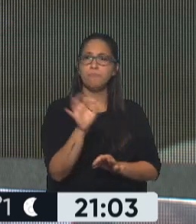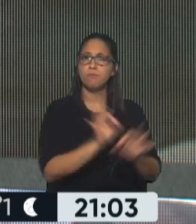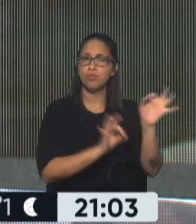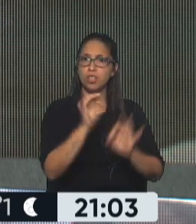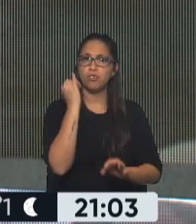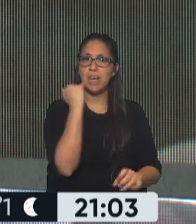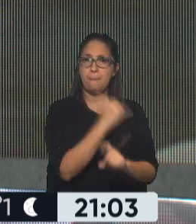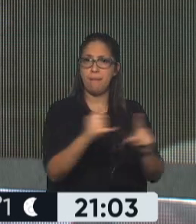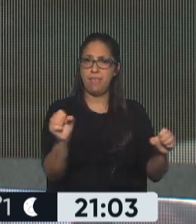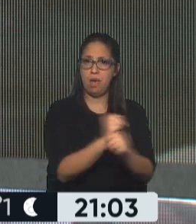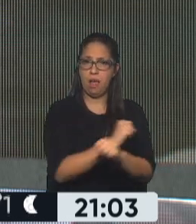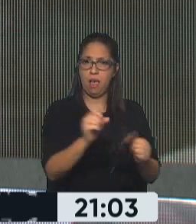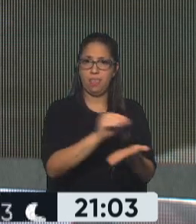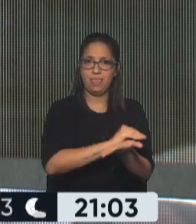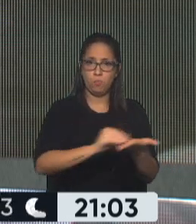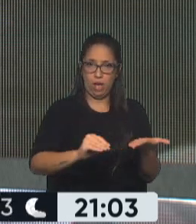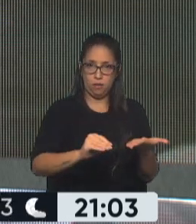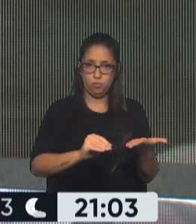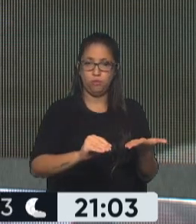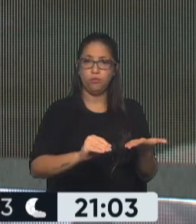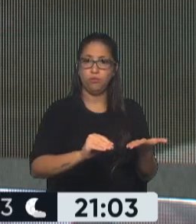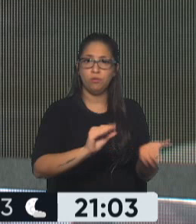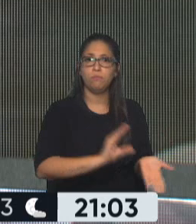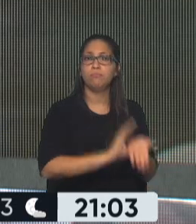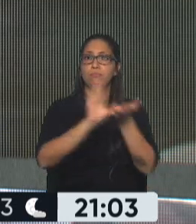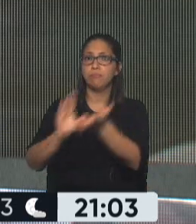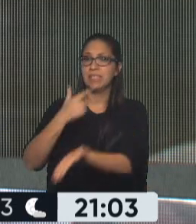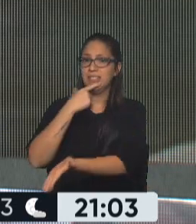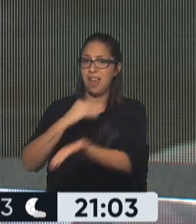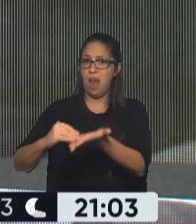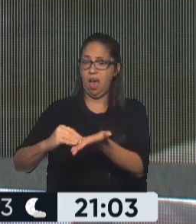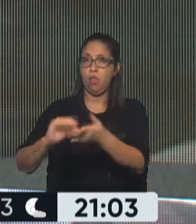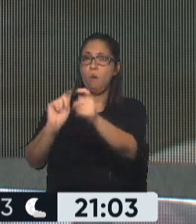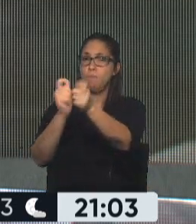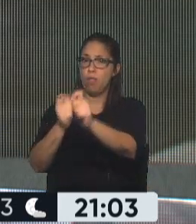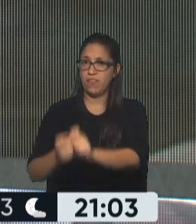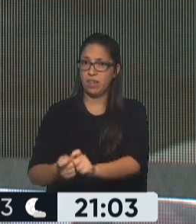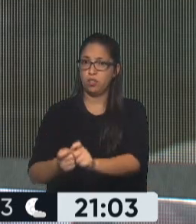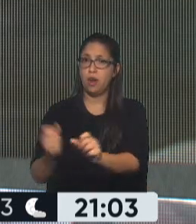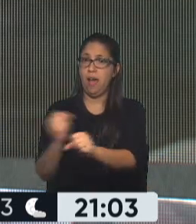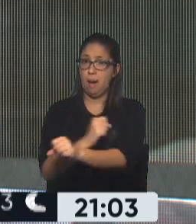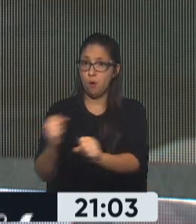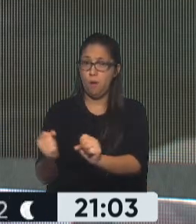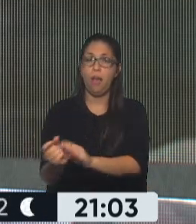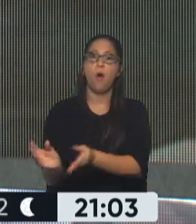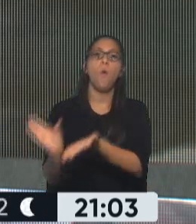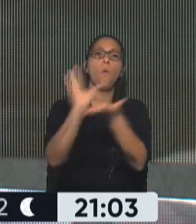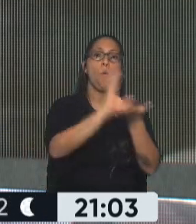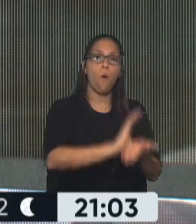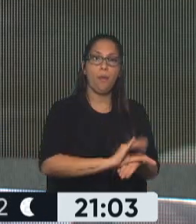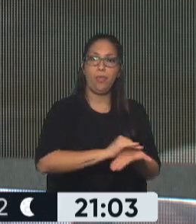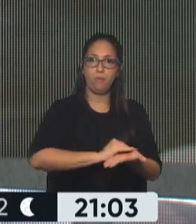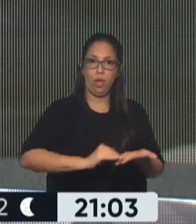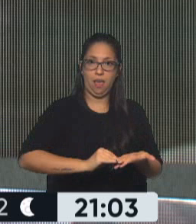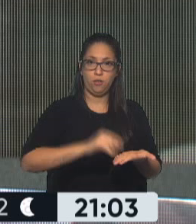con media sanción de diputados, que se fue al Senado con modificaciones, que vuelve a diputados. Lo que